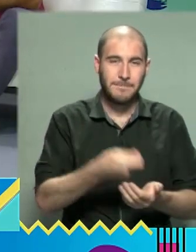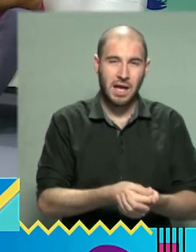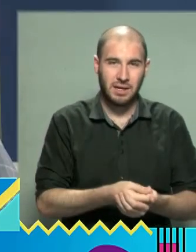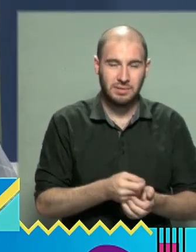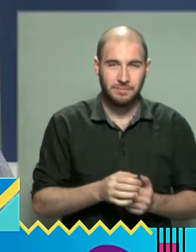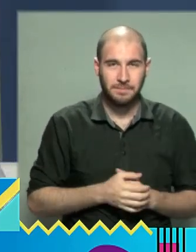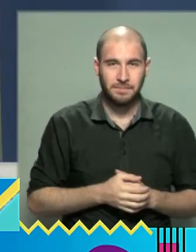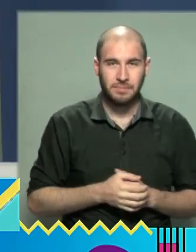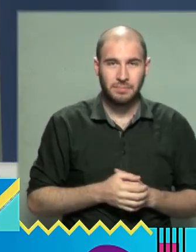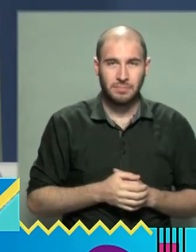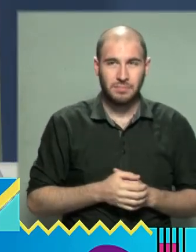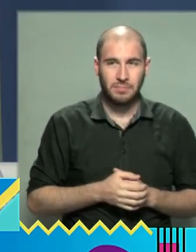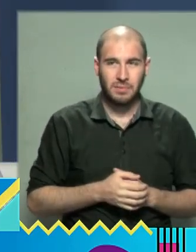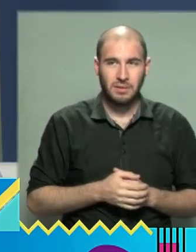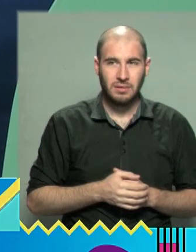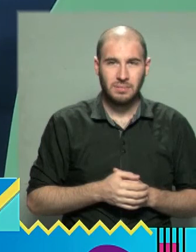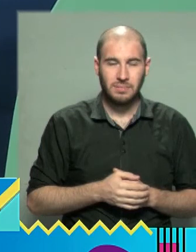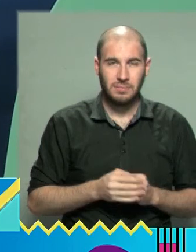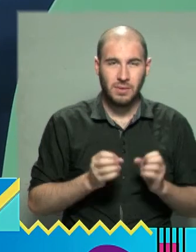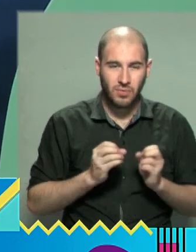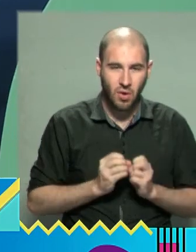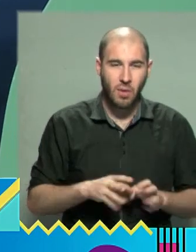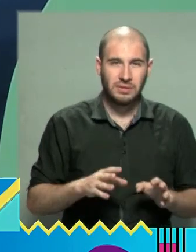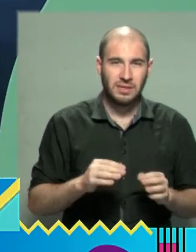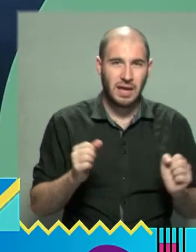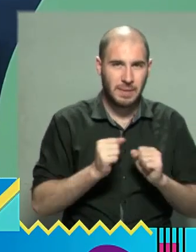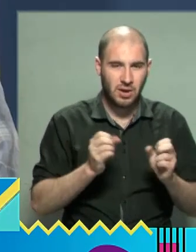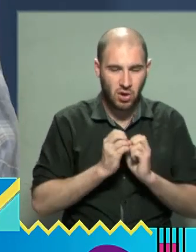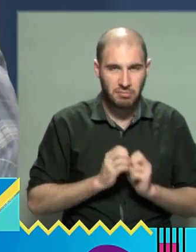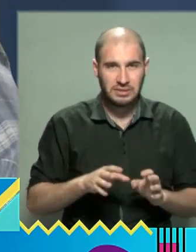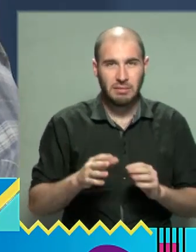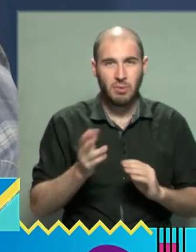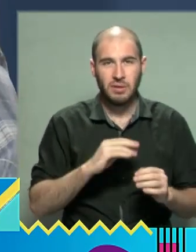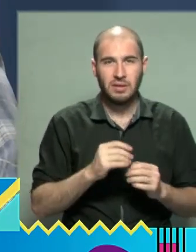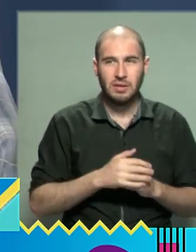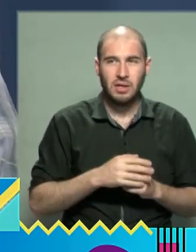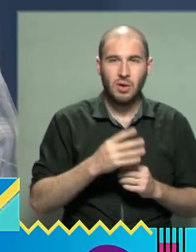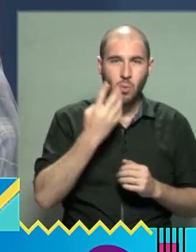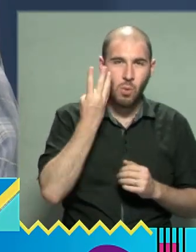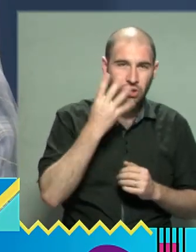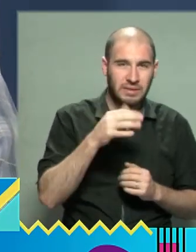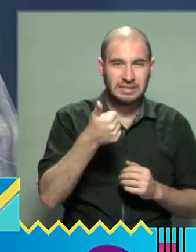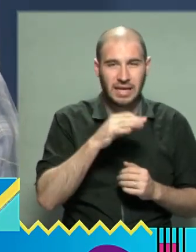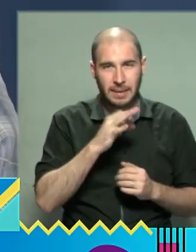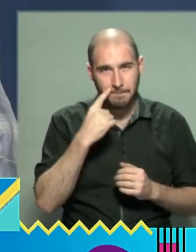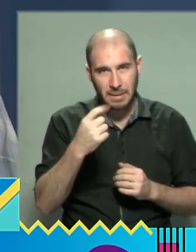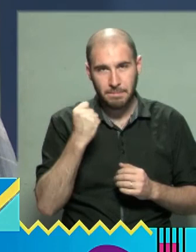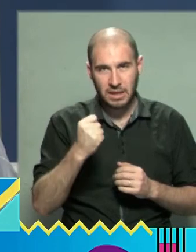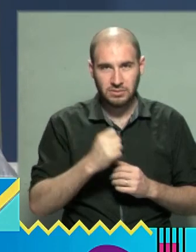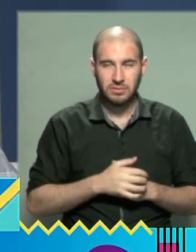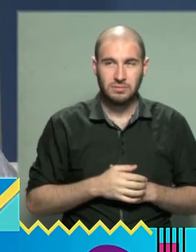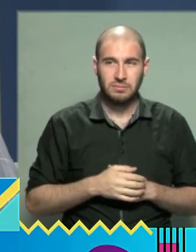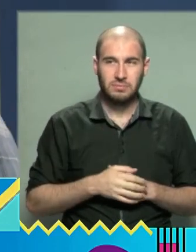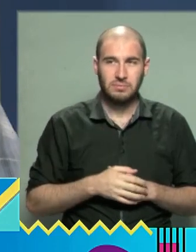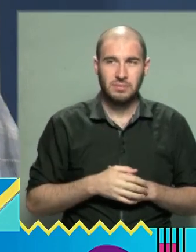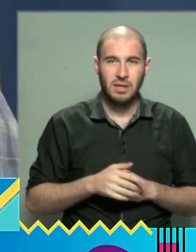pagando al principio del invierno, estaría pagando entre 4.000 y 6.000 pesos. Esto